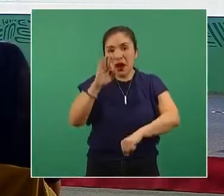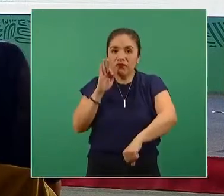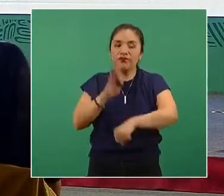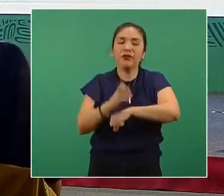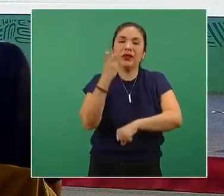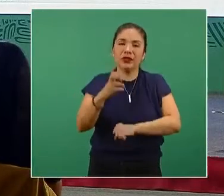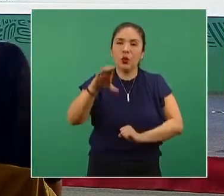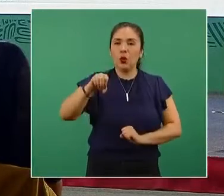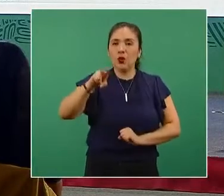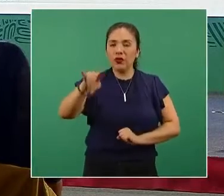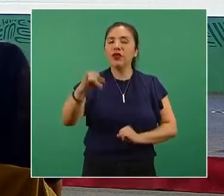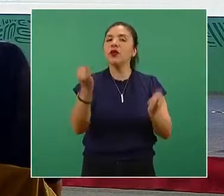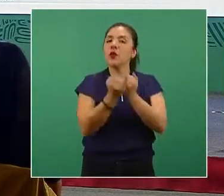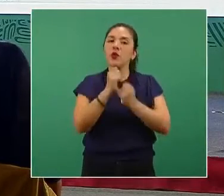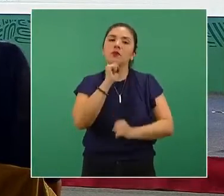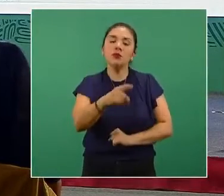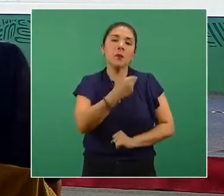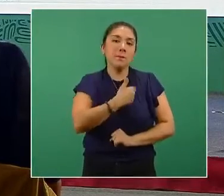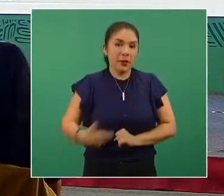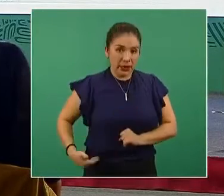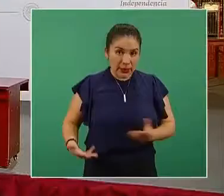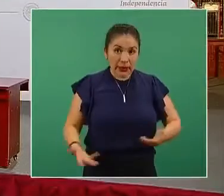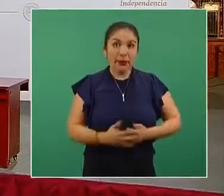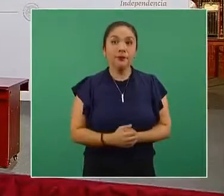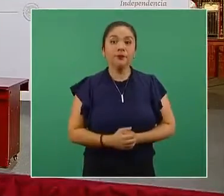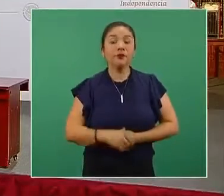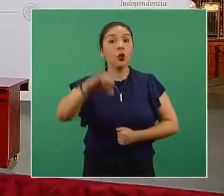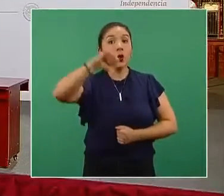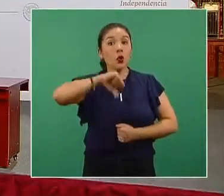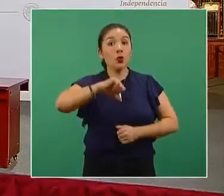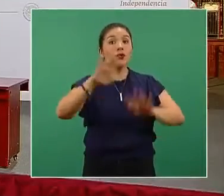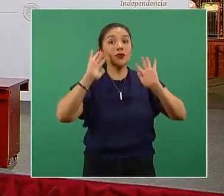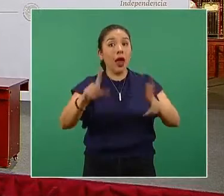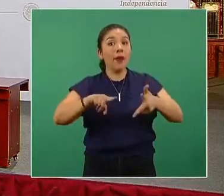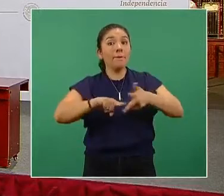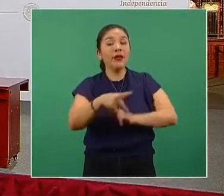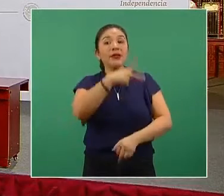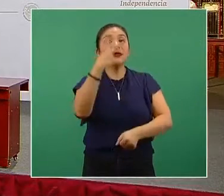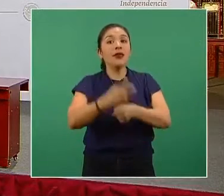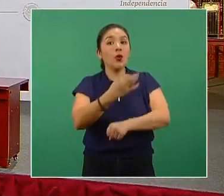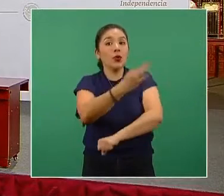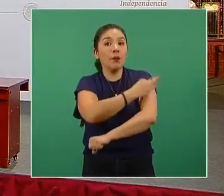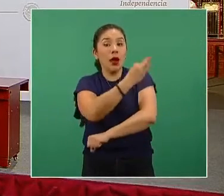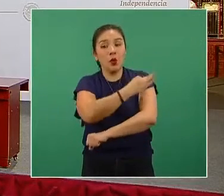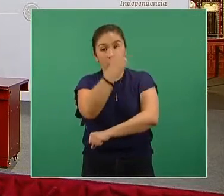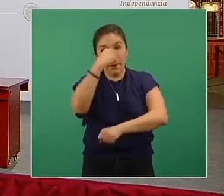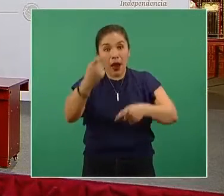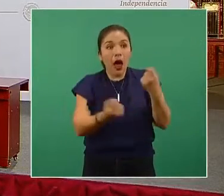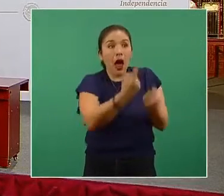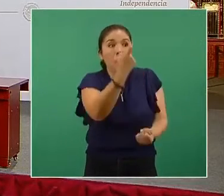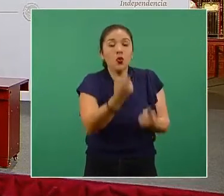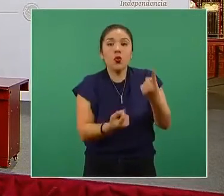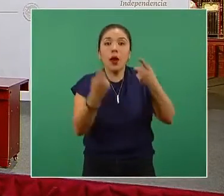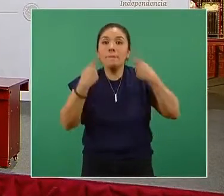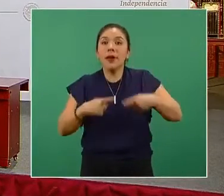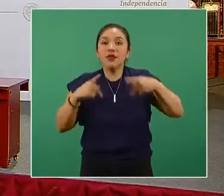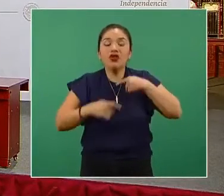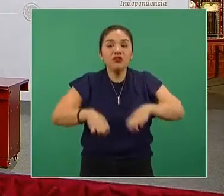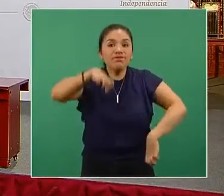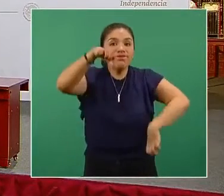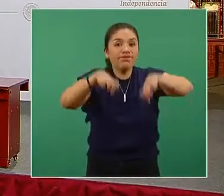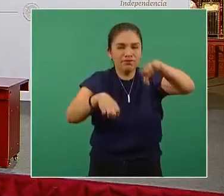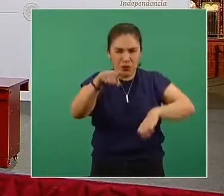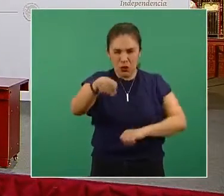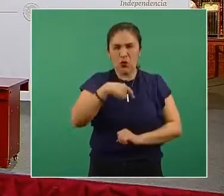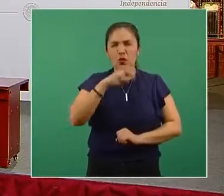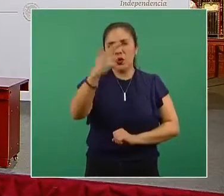desde luego por el propio presidente. Hoy ya empezamos segundas dosis de personas adultas mayores. Recordar que ayer mismo